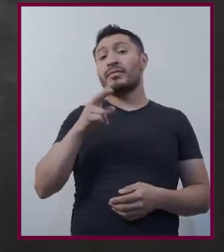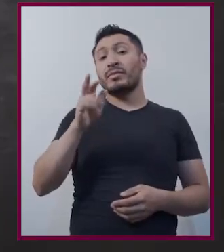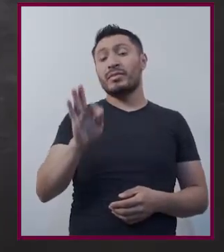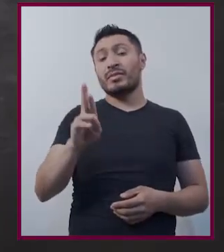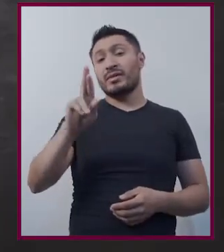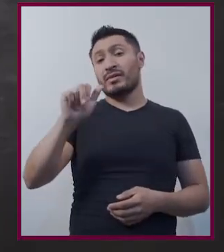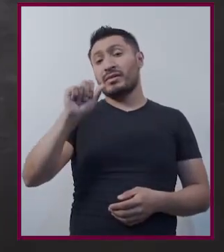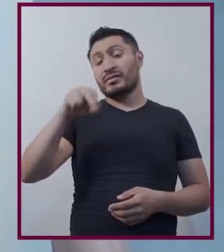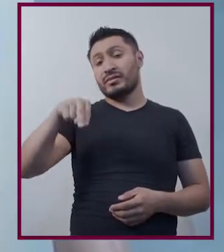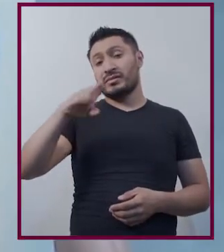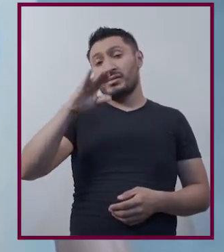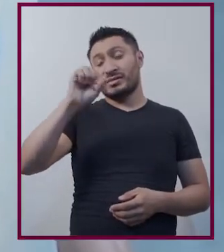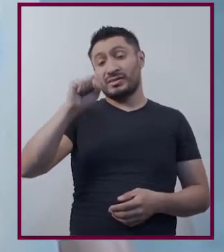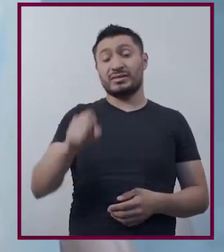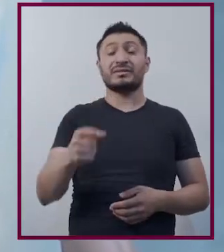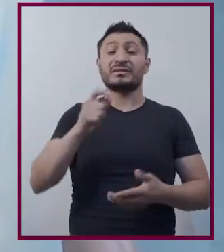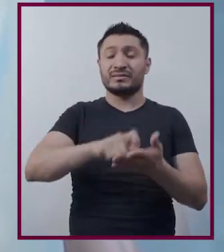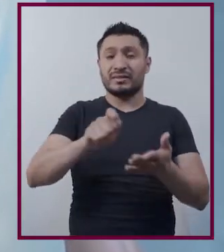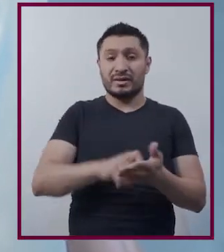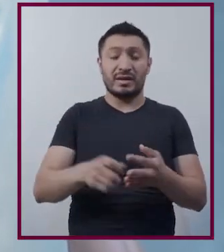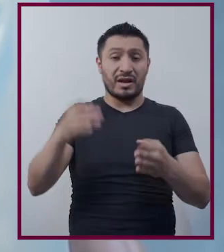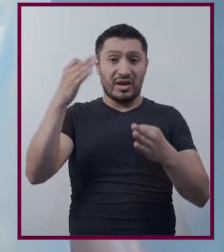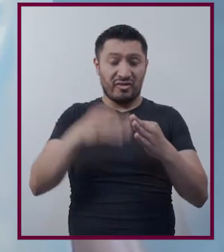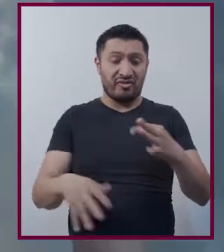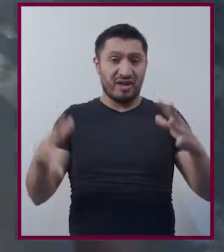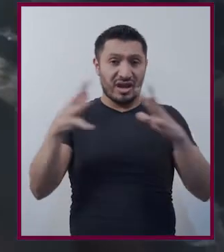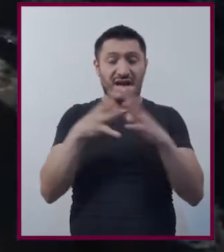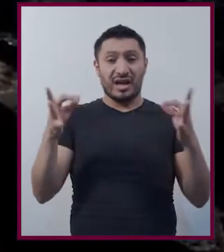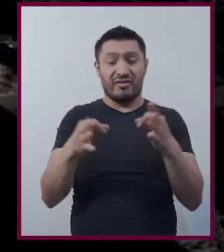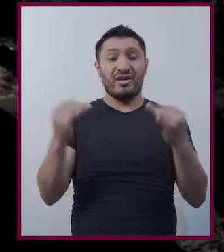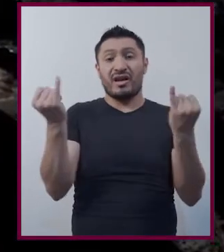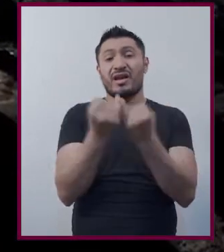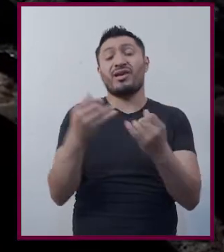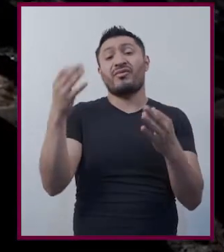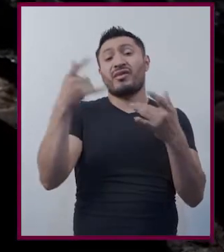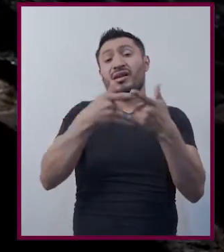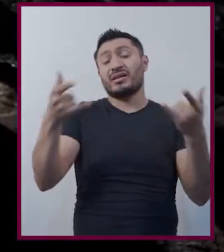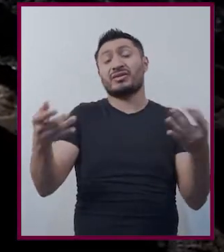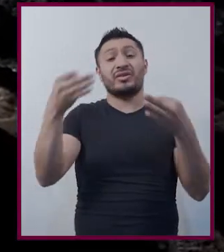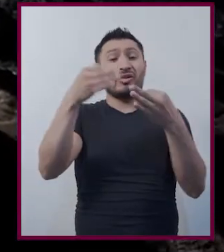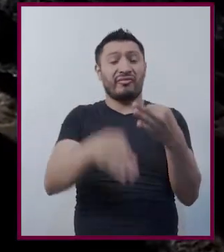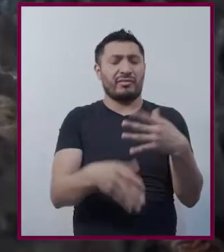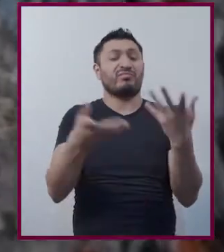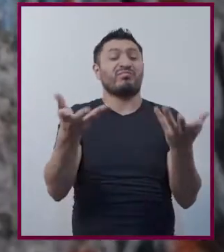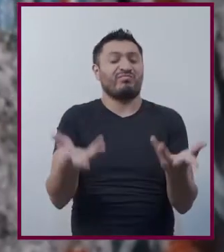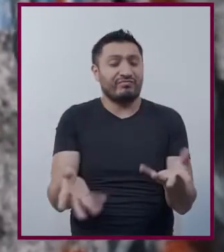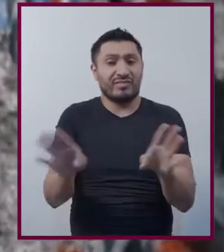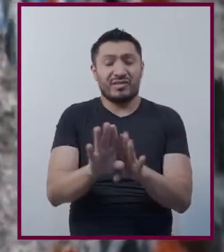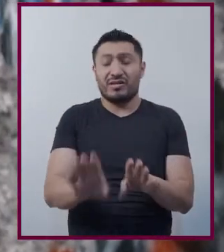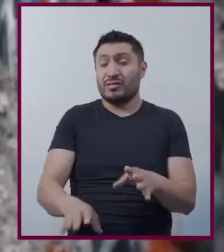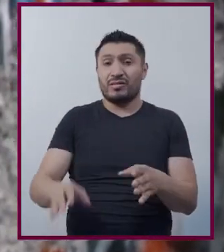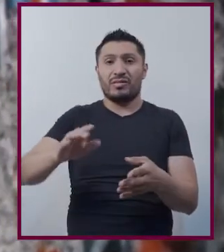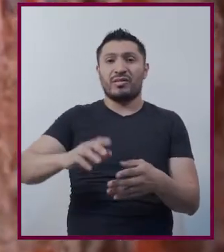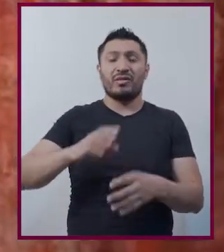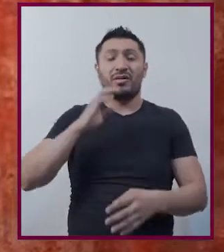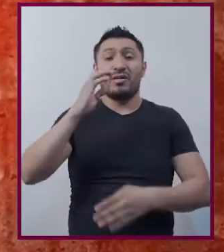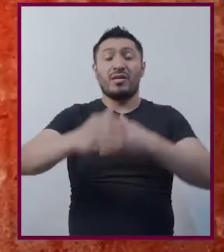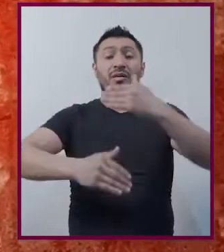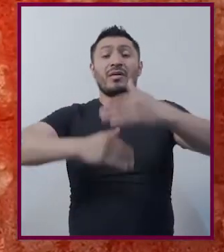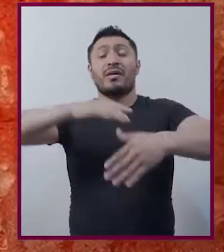premisa provocadora. El fin de la Guerra Fría es el fin de la historia, es decir, el punto final de la evolución ideológica